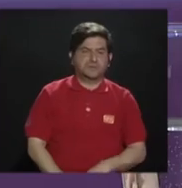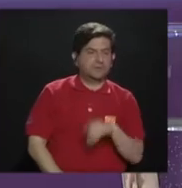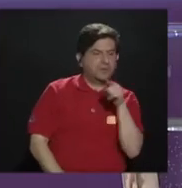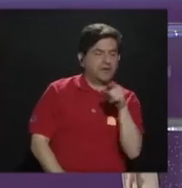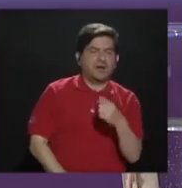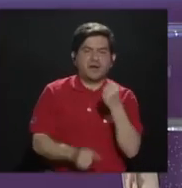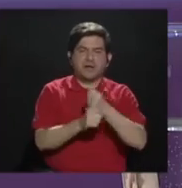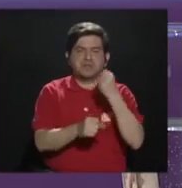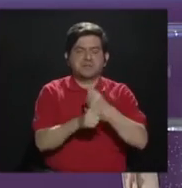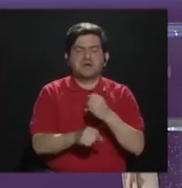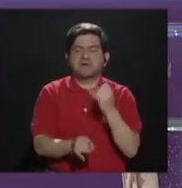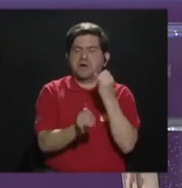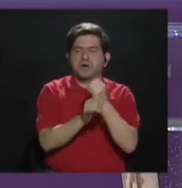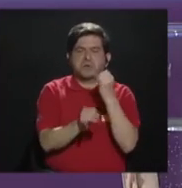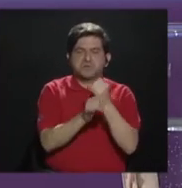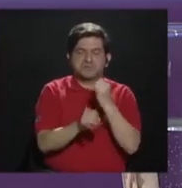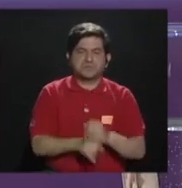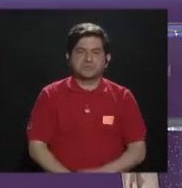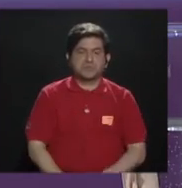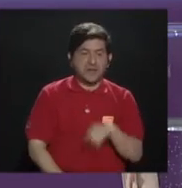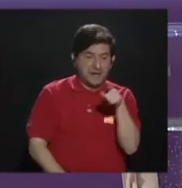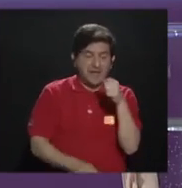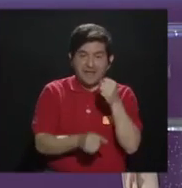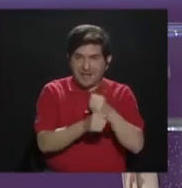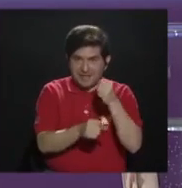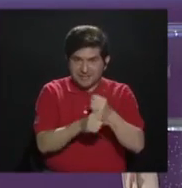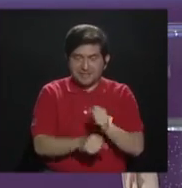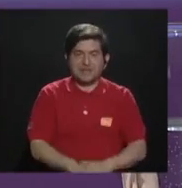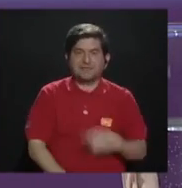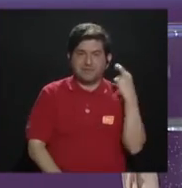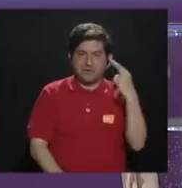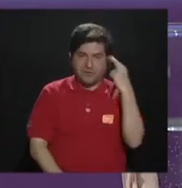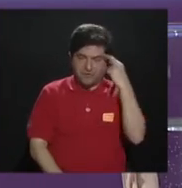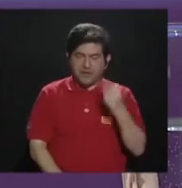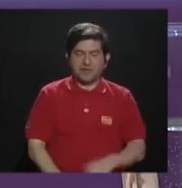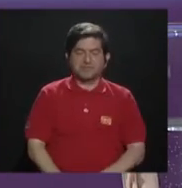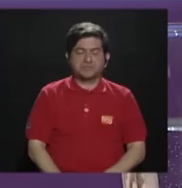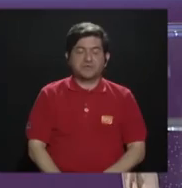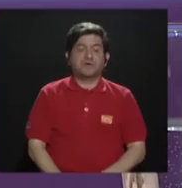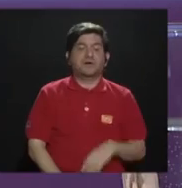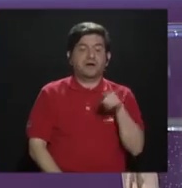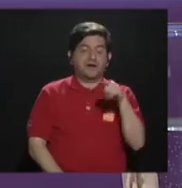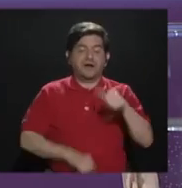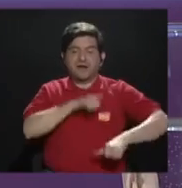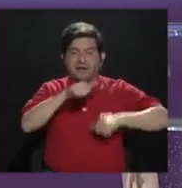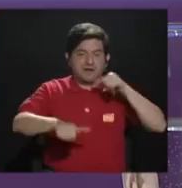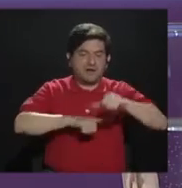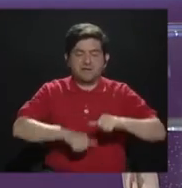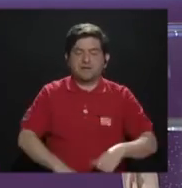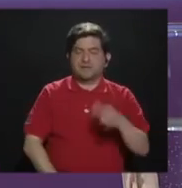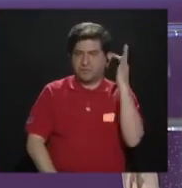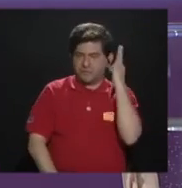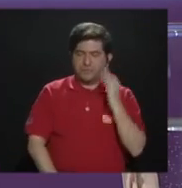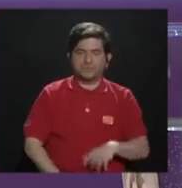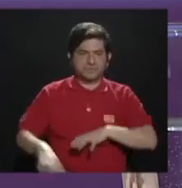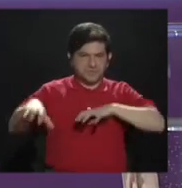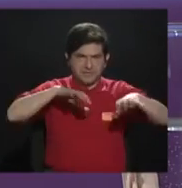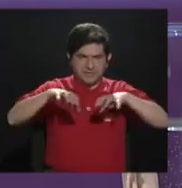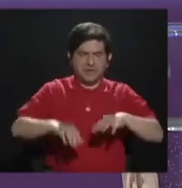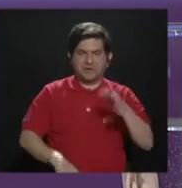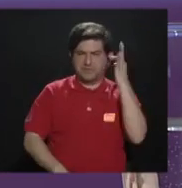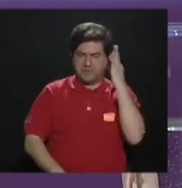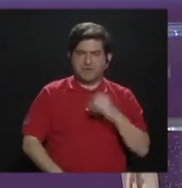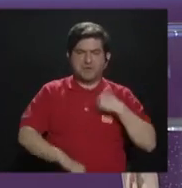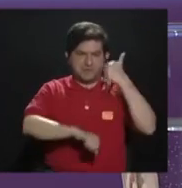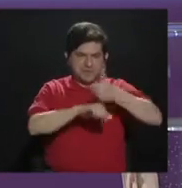un cargo institucional y ese cargo institucional, si se lo debemos a alguien, es a esa lucha de mujeres y a esos movimientos feministas que a lo largo de la historia nos han marcado